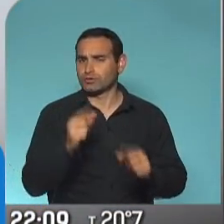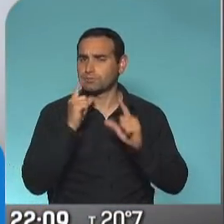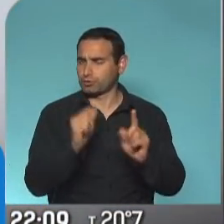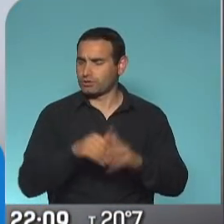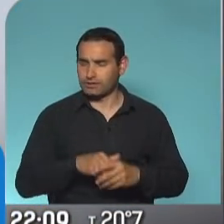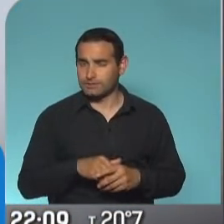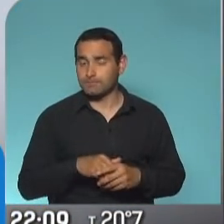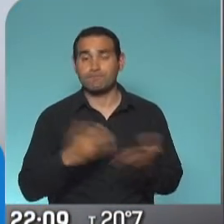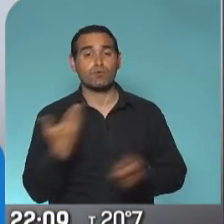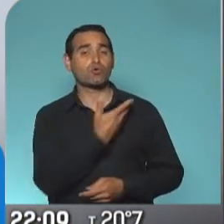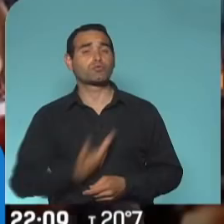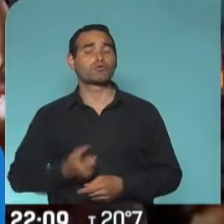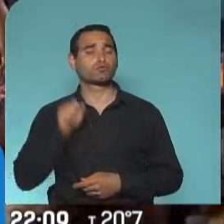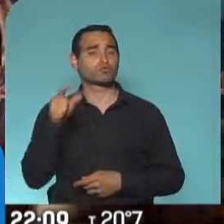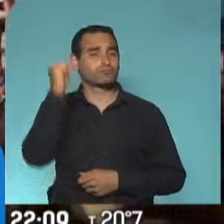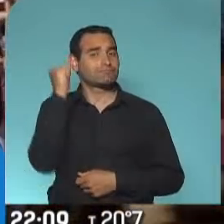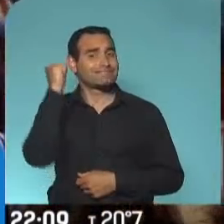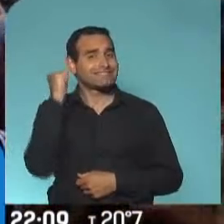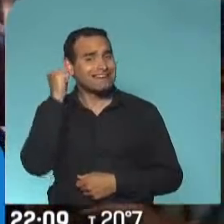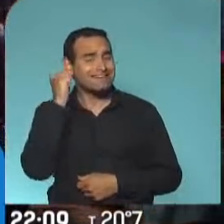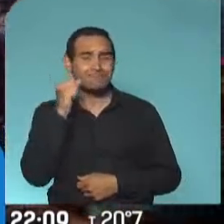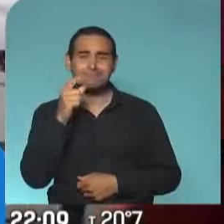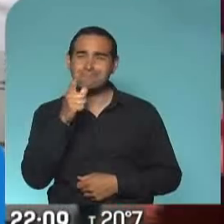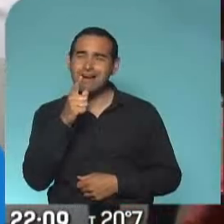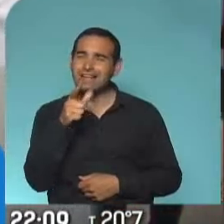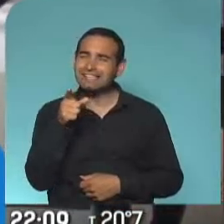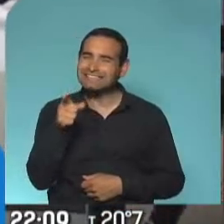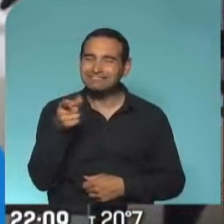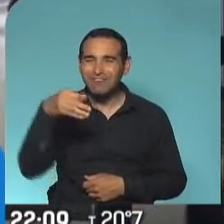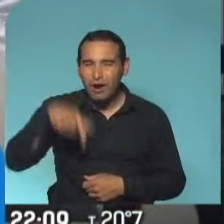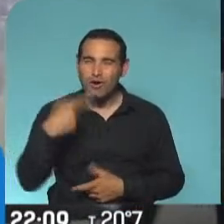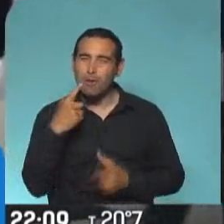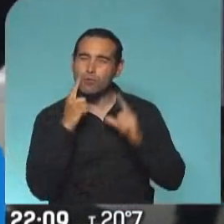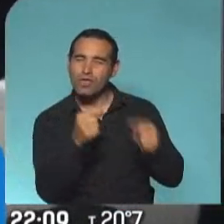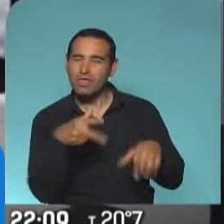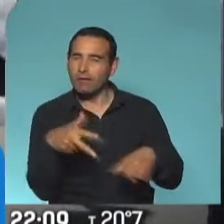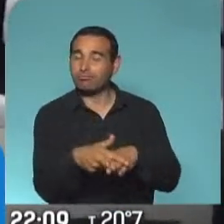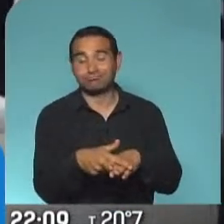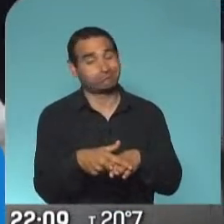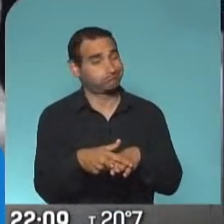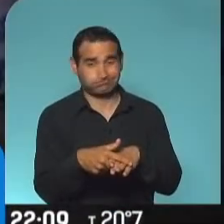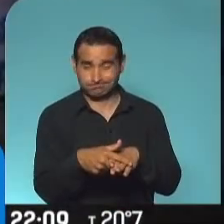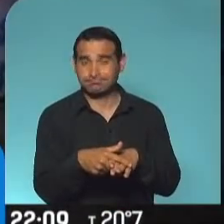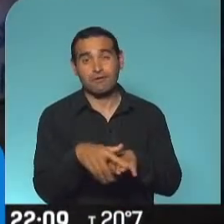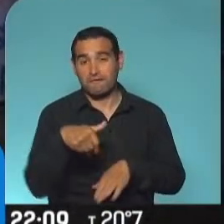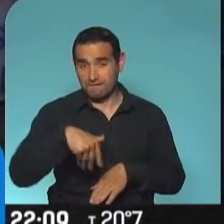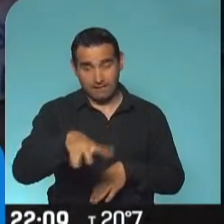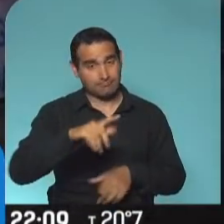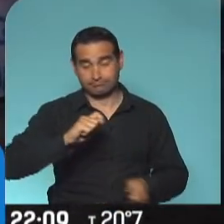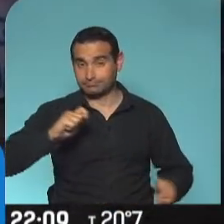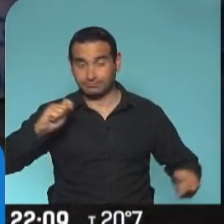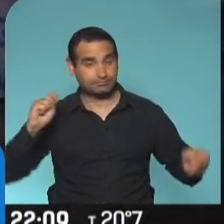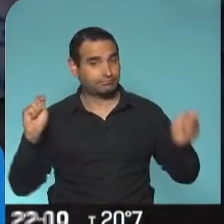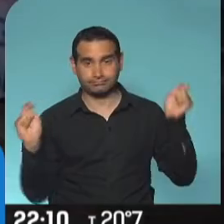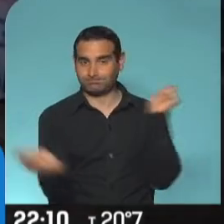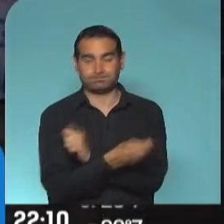Y el gobierno de Sebastián Piñera no parece estar en condiciones de frenar esta demanda que podría transformar de